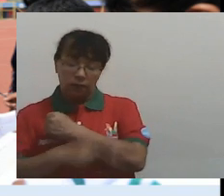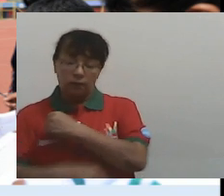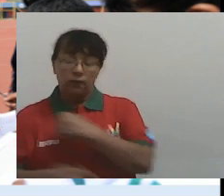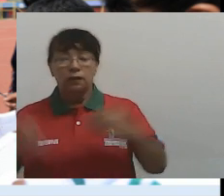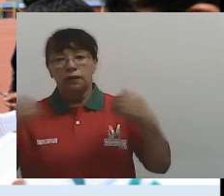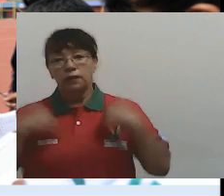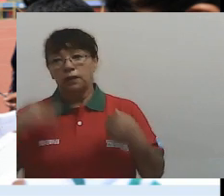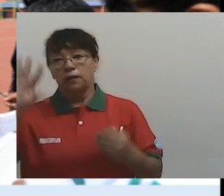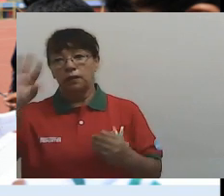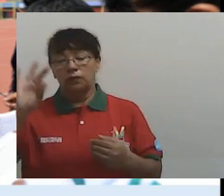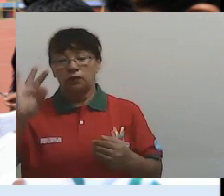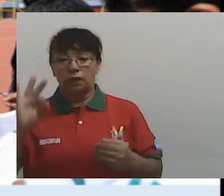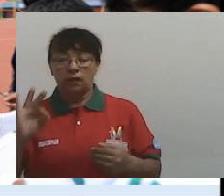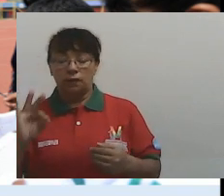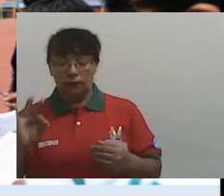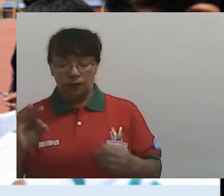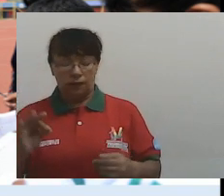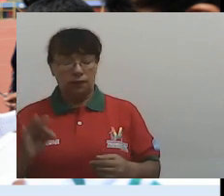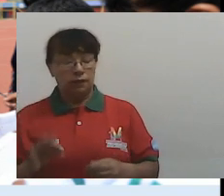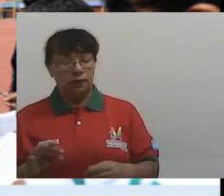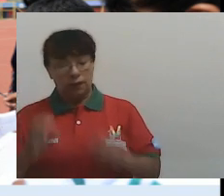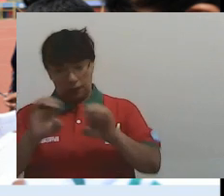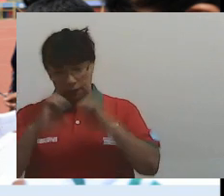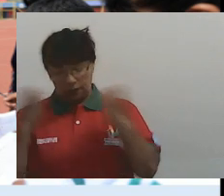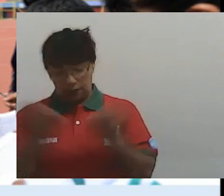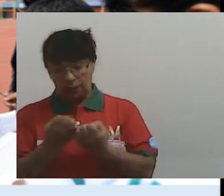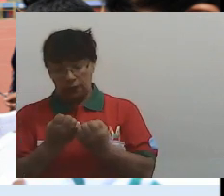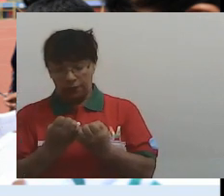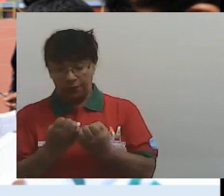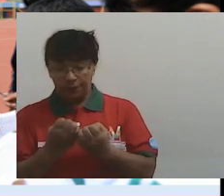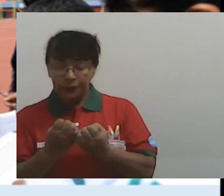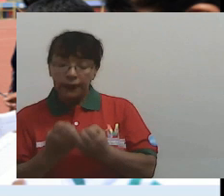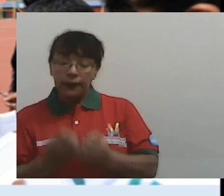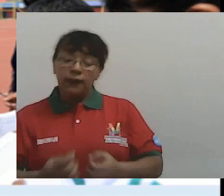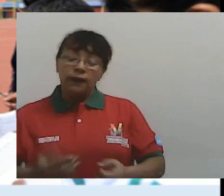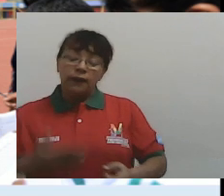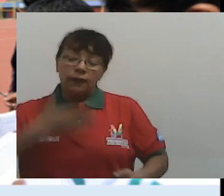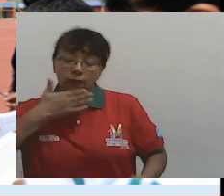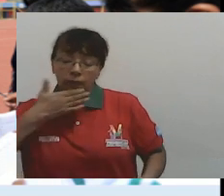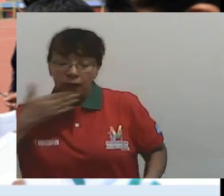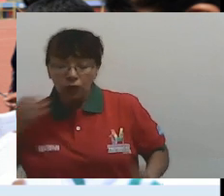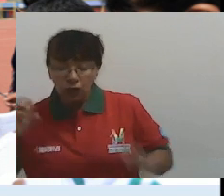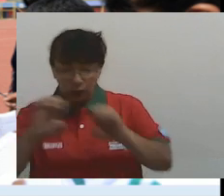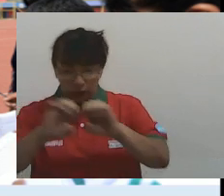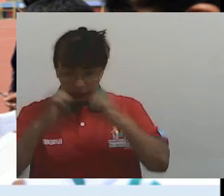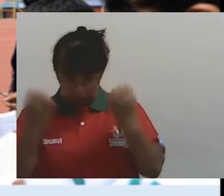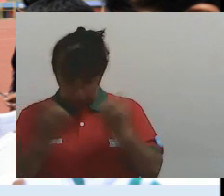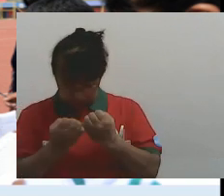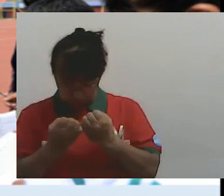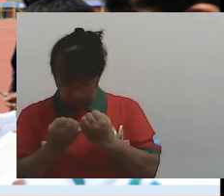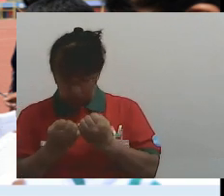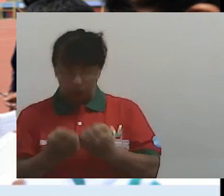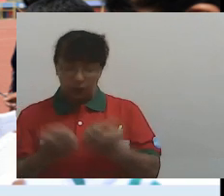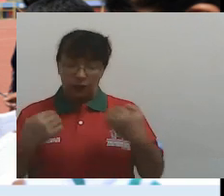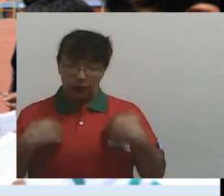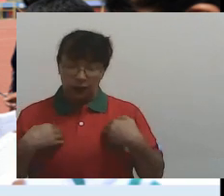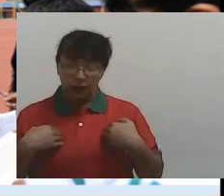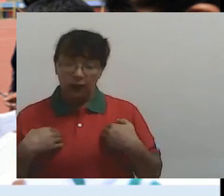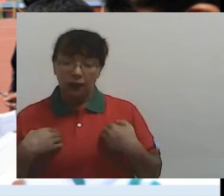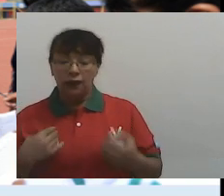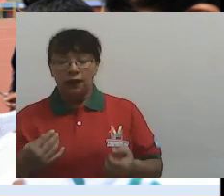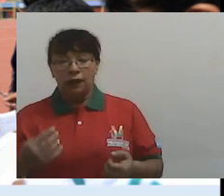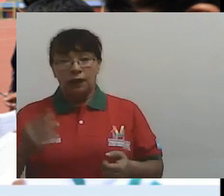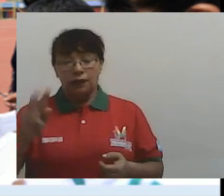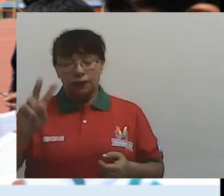El ganador de la prueba de vallas, el que tenga la mejor marca, recibe 9 puntos. La segunda